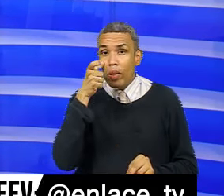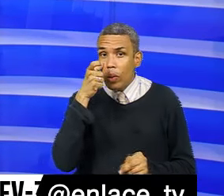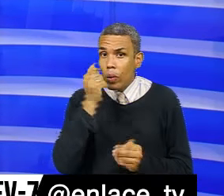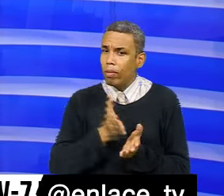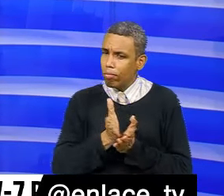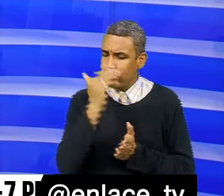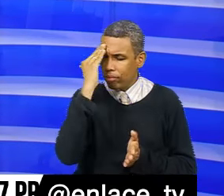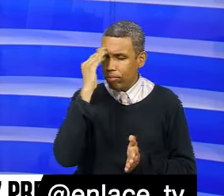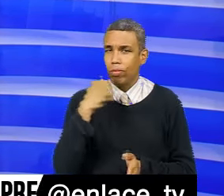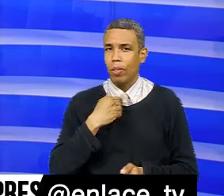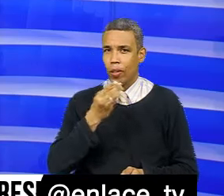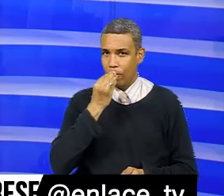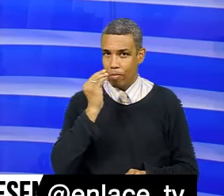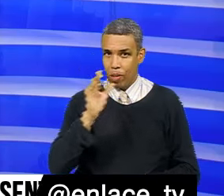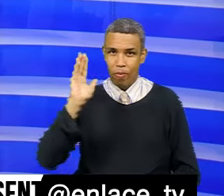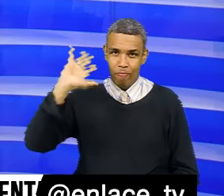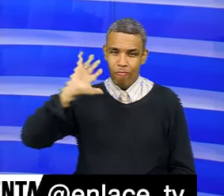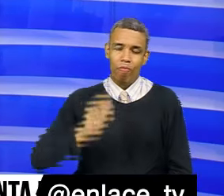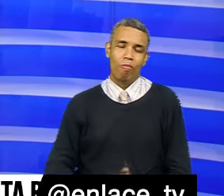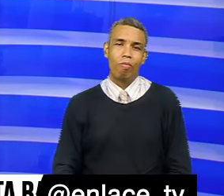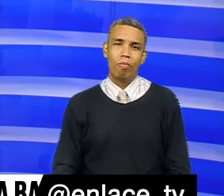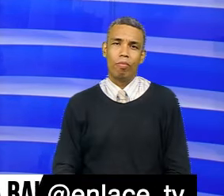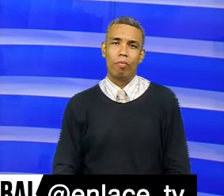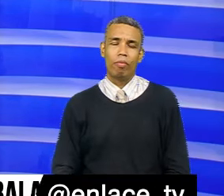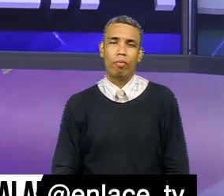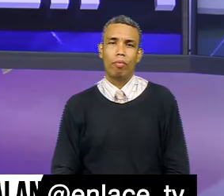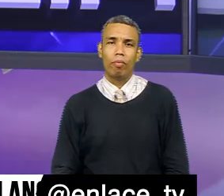en la mira. Yo me despido como siempre. Chao, chao.